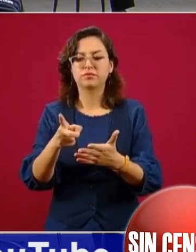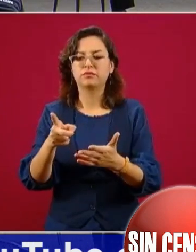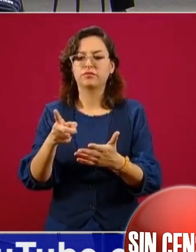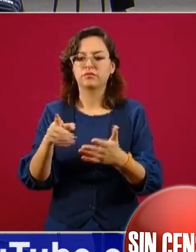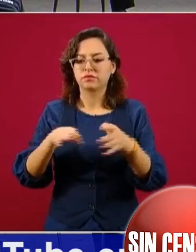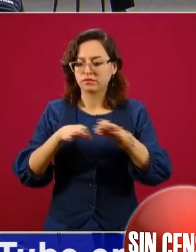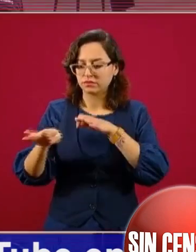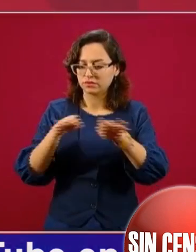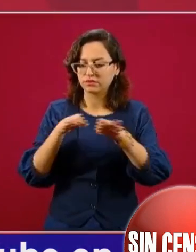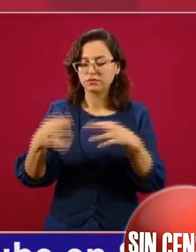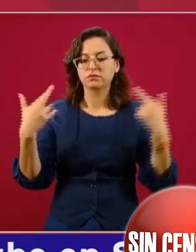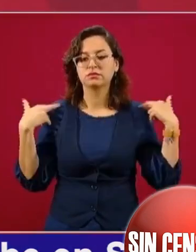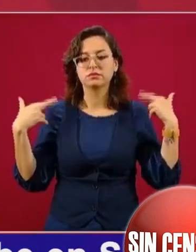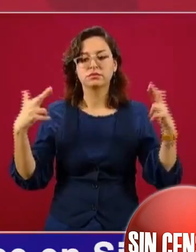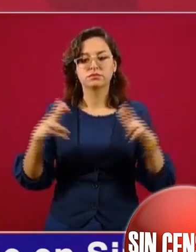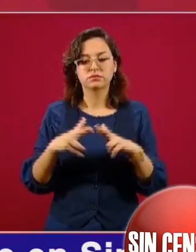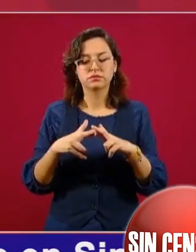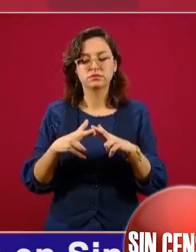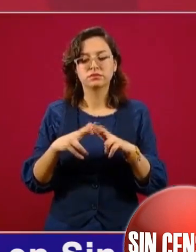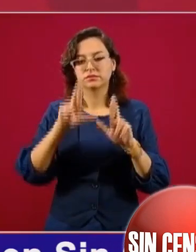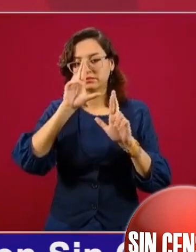maestros,